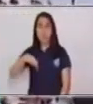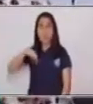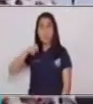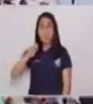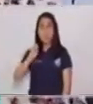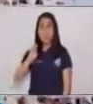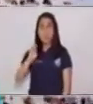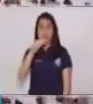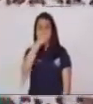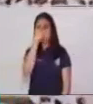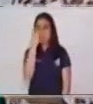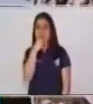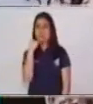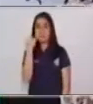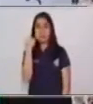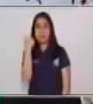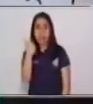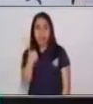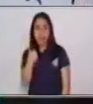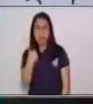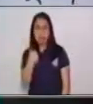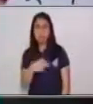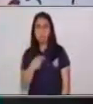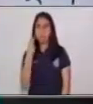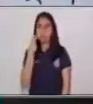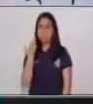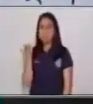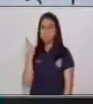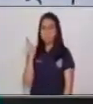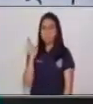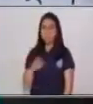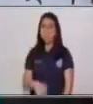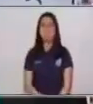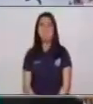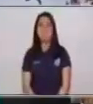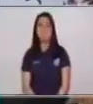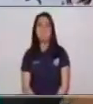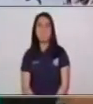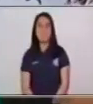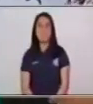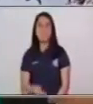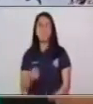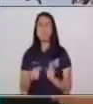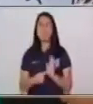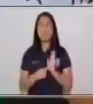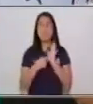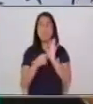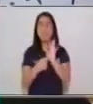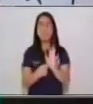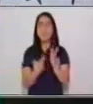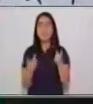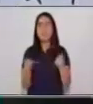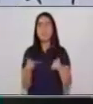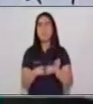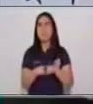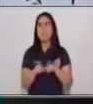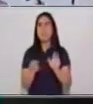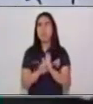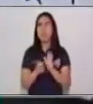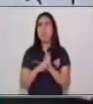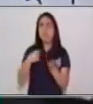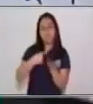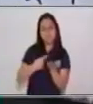poesía de Nicanor Parra se presenta como una discusión con la